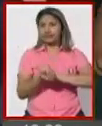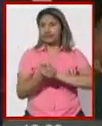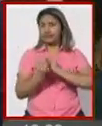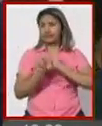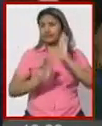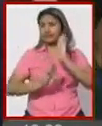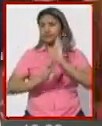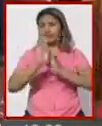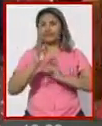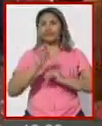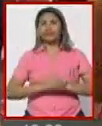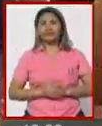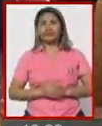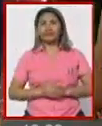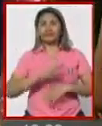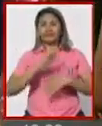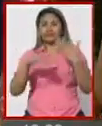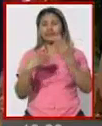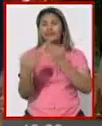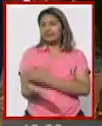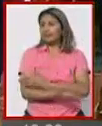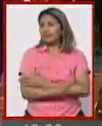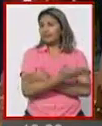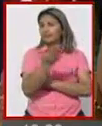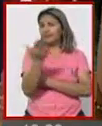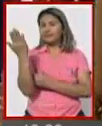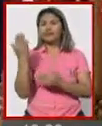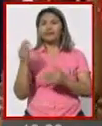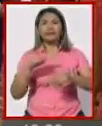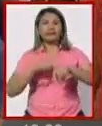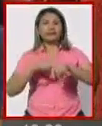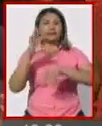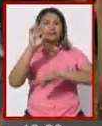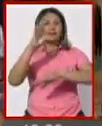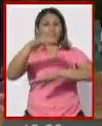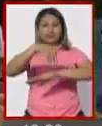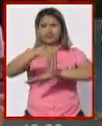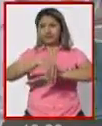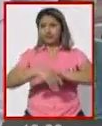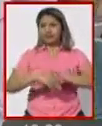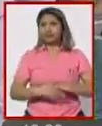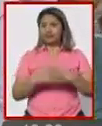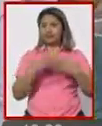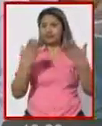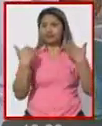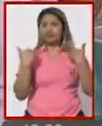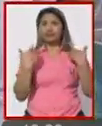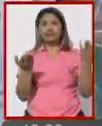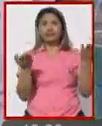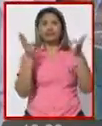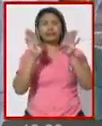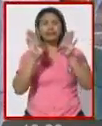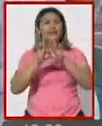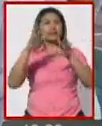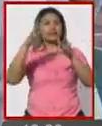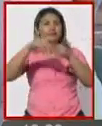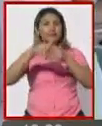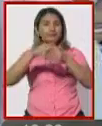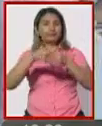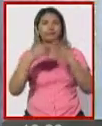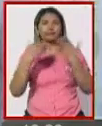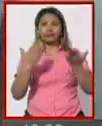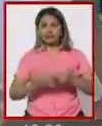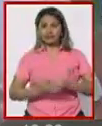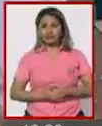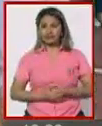atalaya. Esto va a ser todo el día y seguramente hasta las 9 de la noche vamos a cerrar las ánforas. Hay, diría